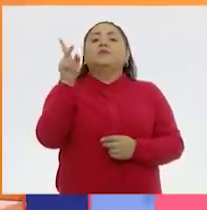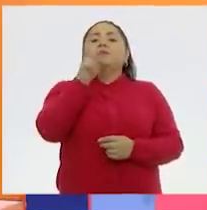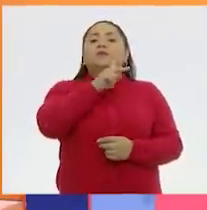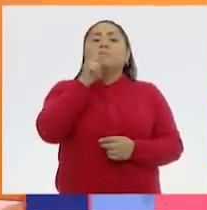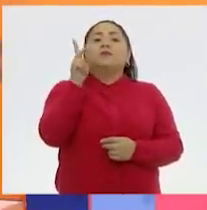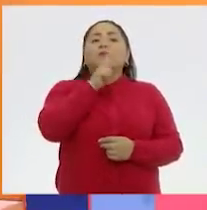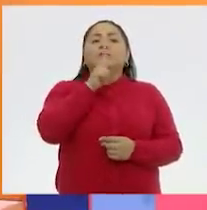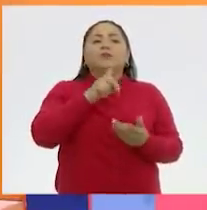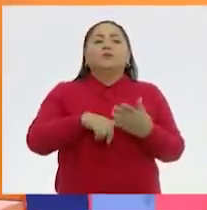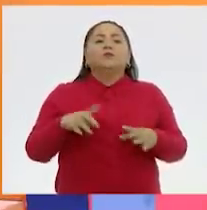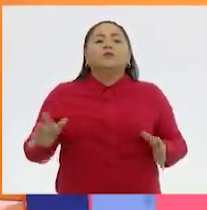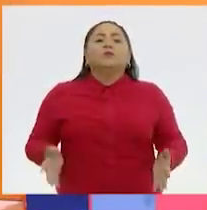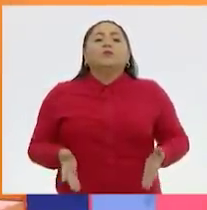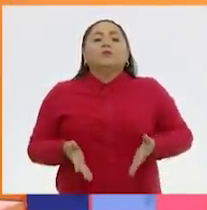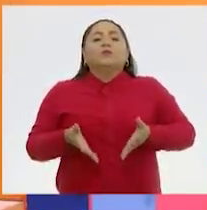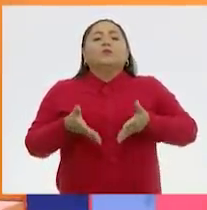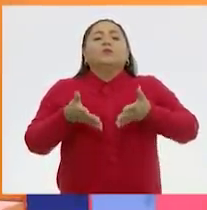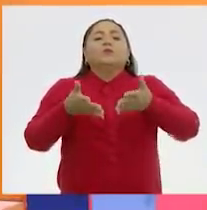respiramos, ¿todos?